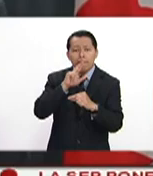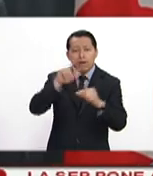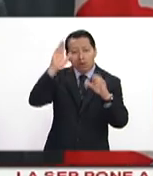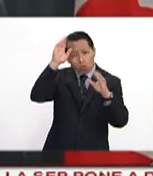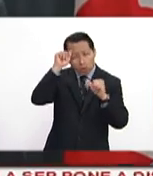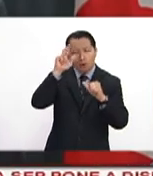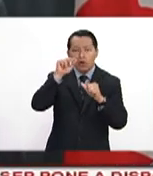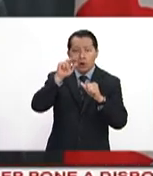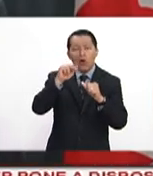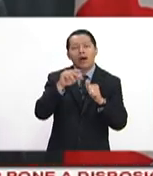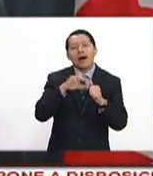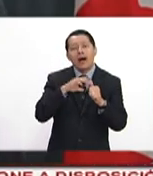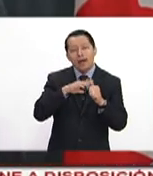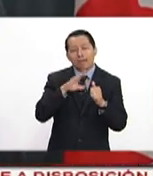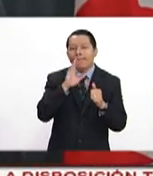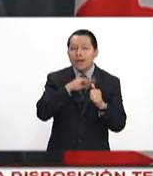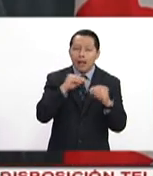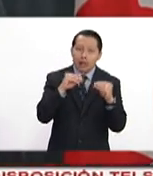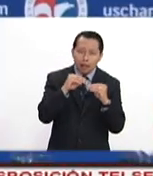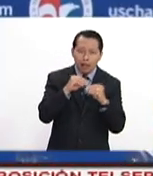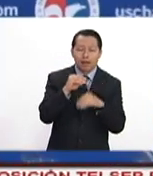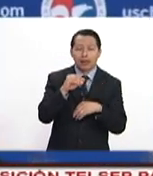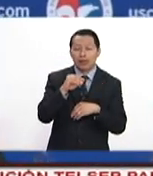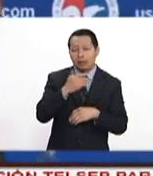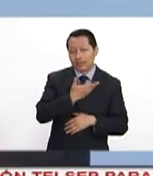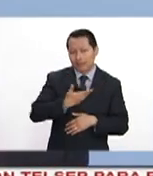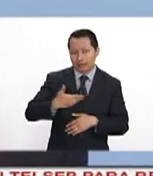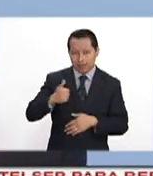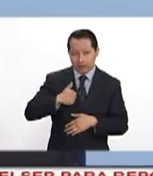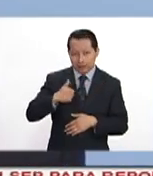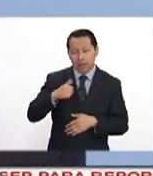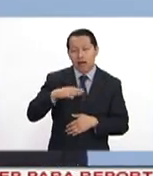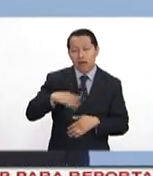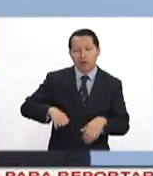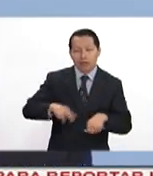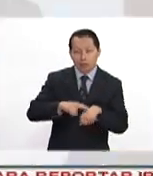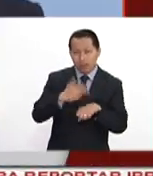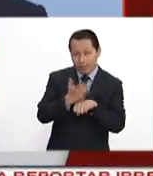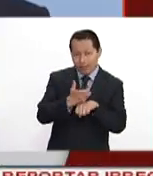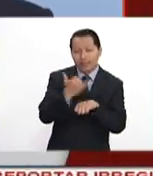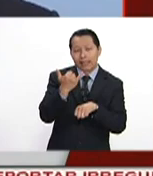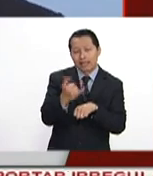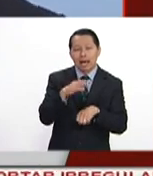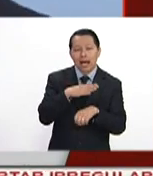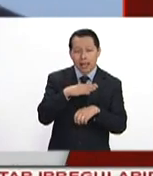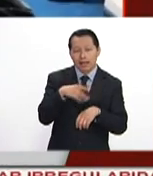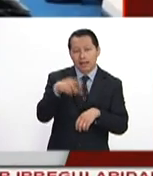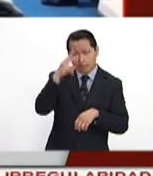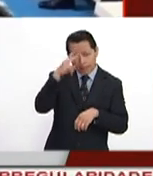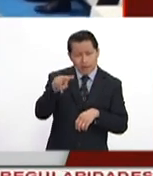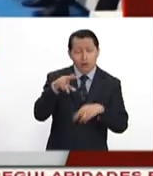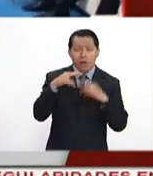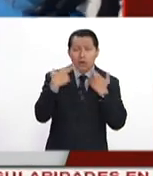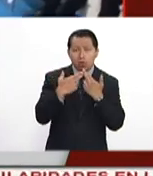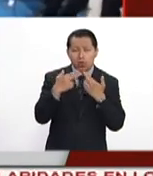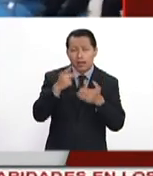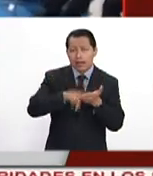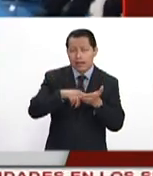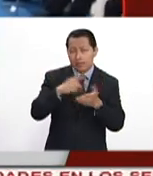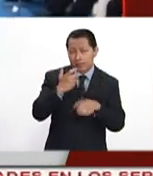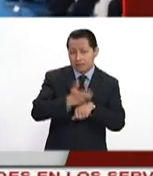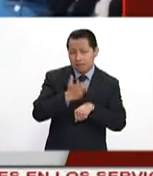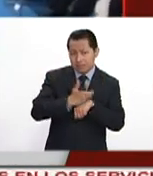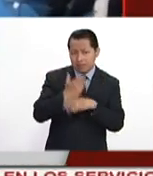mala renegociación. Justin Trudeau el fin de semana ante gobernadores de Estados Unidos y también algunos de nuestro país reunidos en la Unión Americana